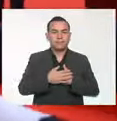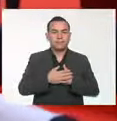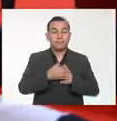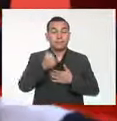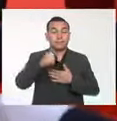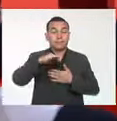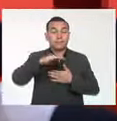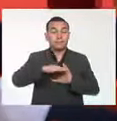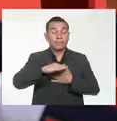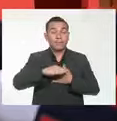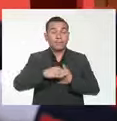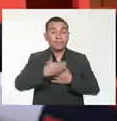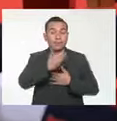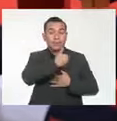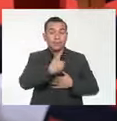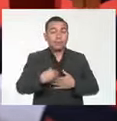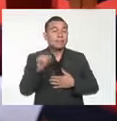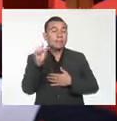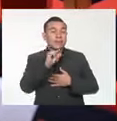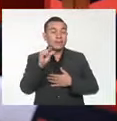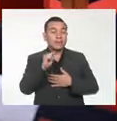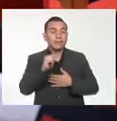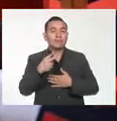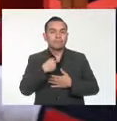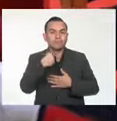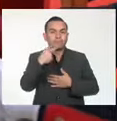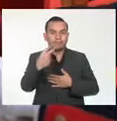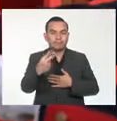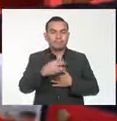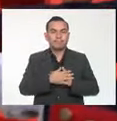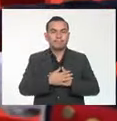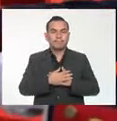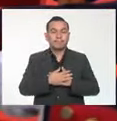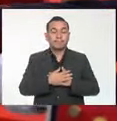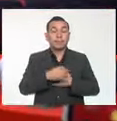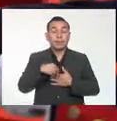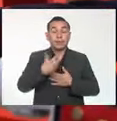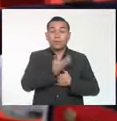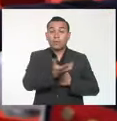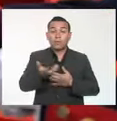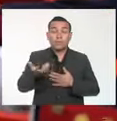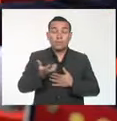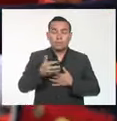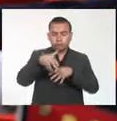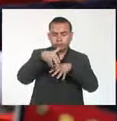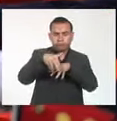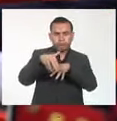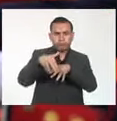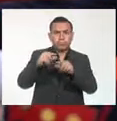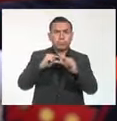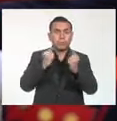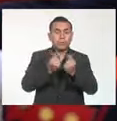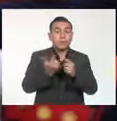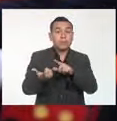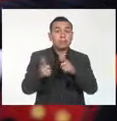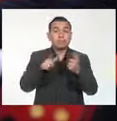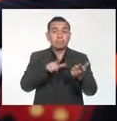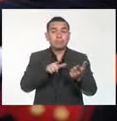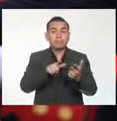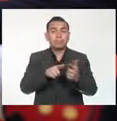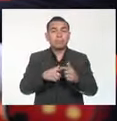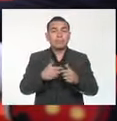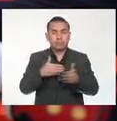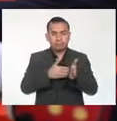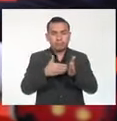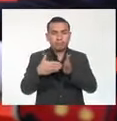Buenas tardes, señor presidente. Con permiso, señor presidente, le voy a hablar. Le doy parte que las unidades de formación de parada nos encontramos listos para